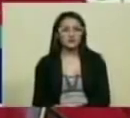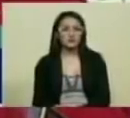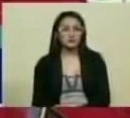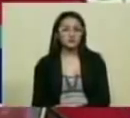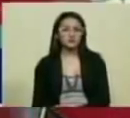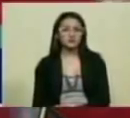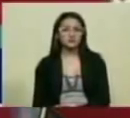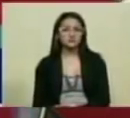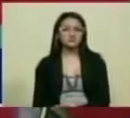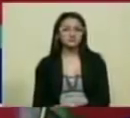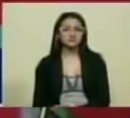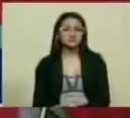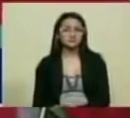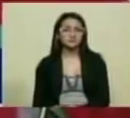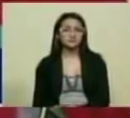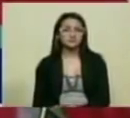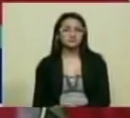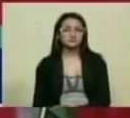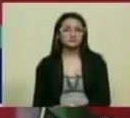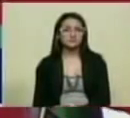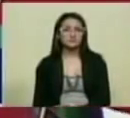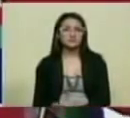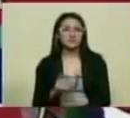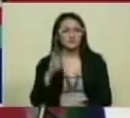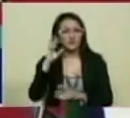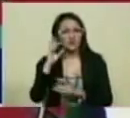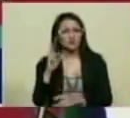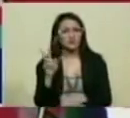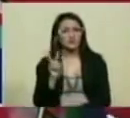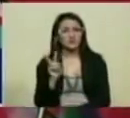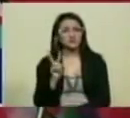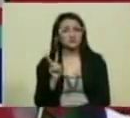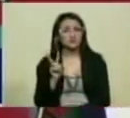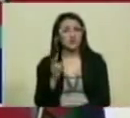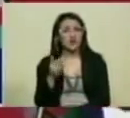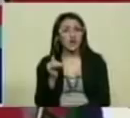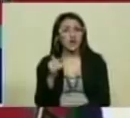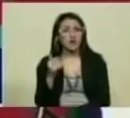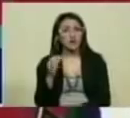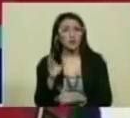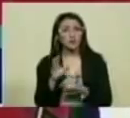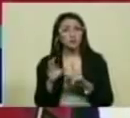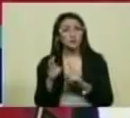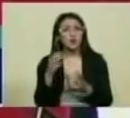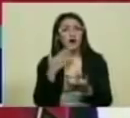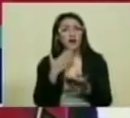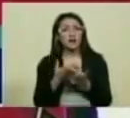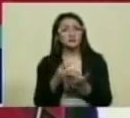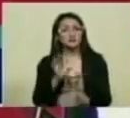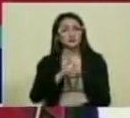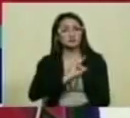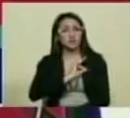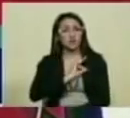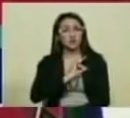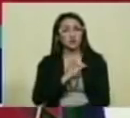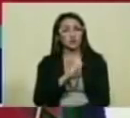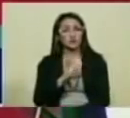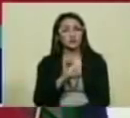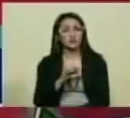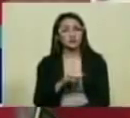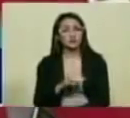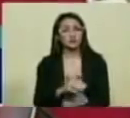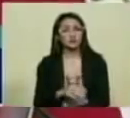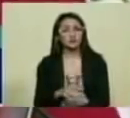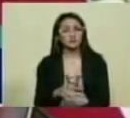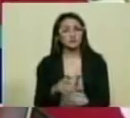porque además había que reconocer que si Venezuela tenía algún tipo de cultura era gracias a la herencia de nuestros